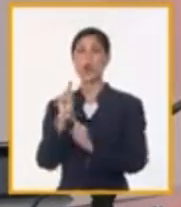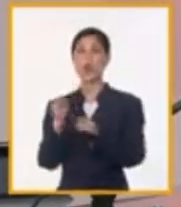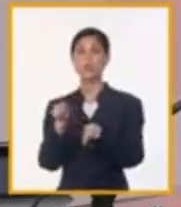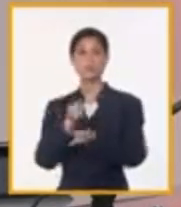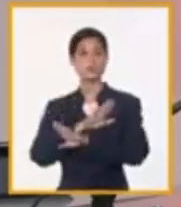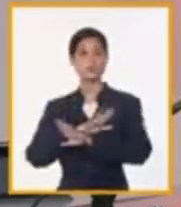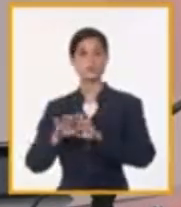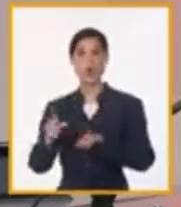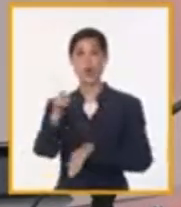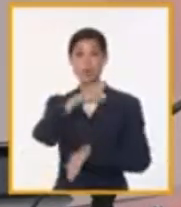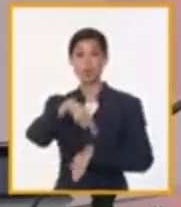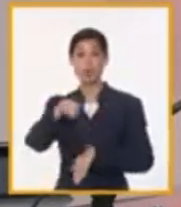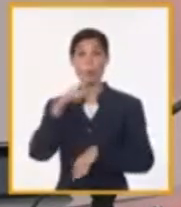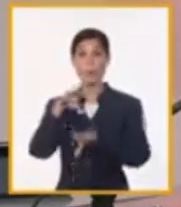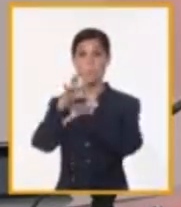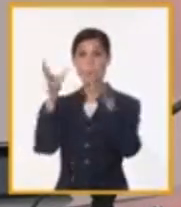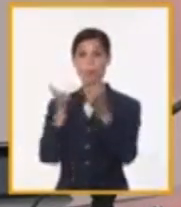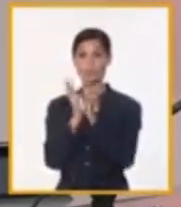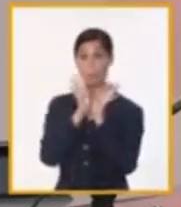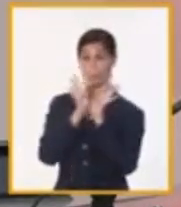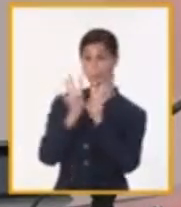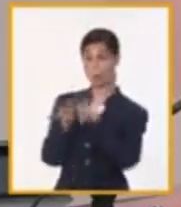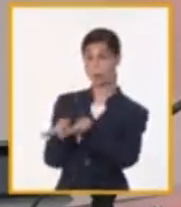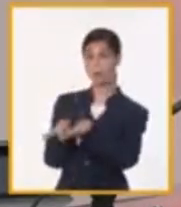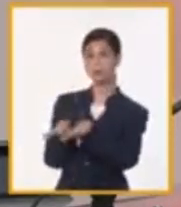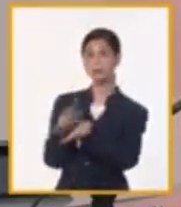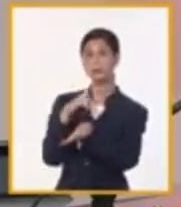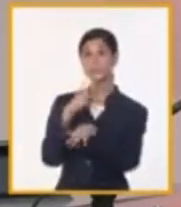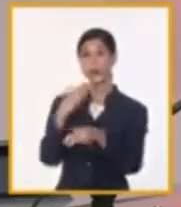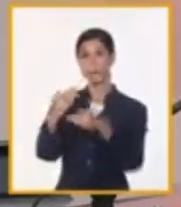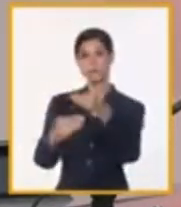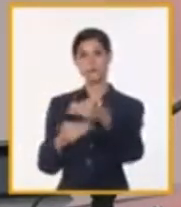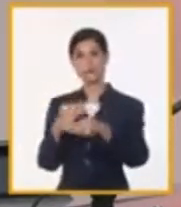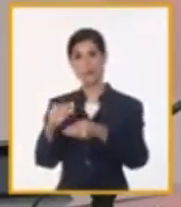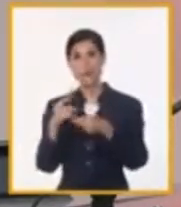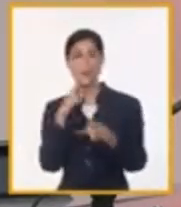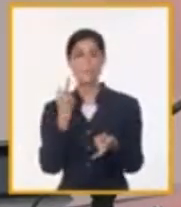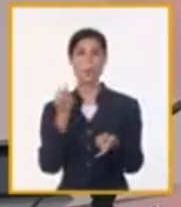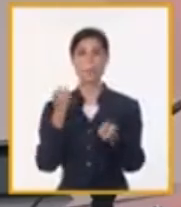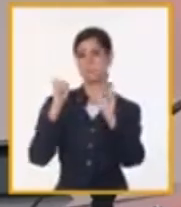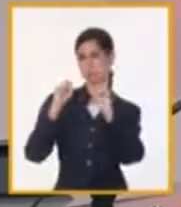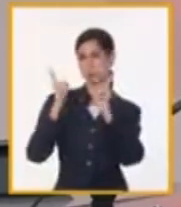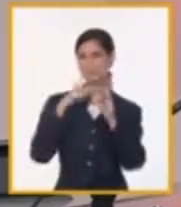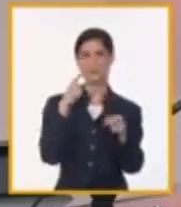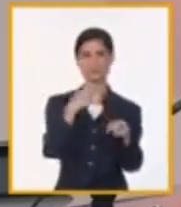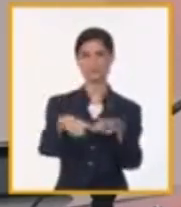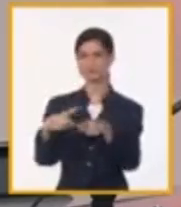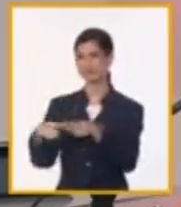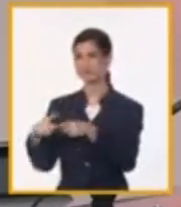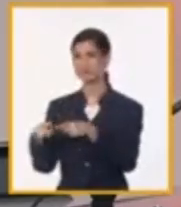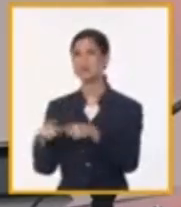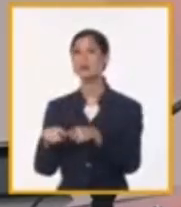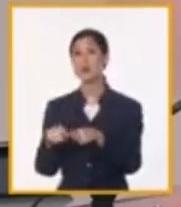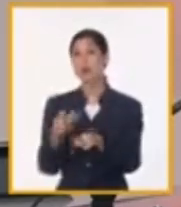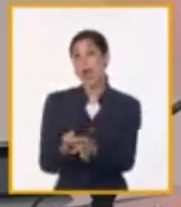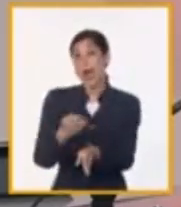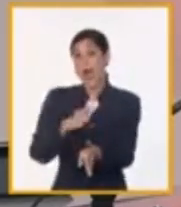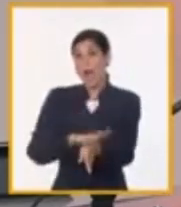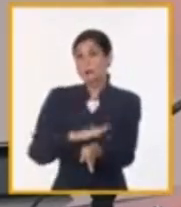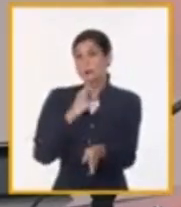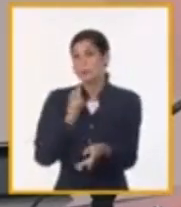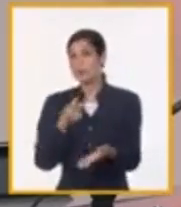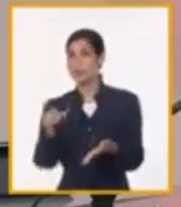mediática por lo que ha acontecido incluso antes pero sobre todo después del proceso